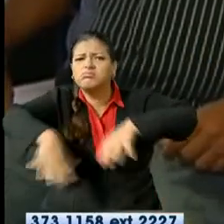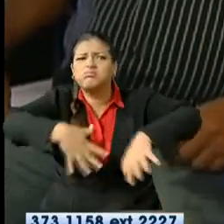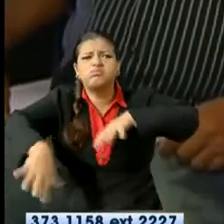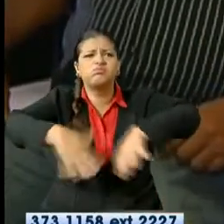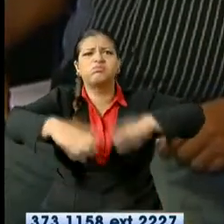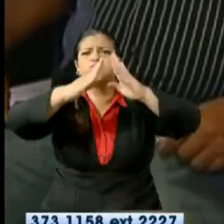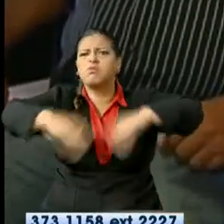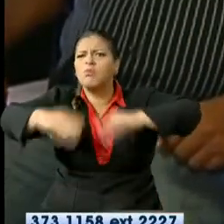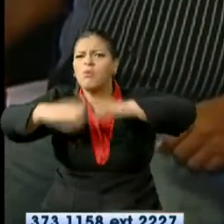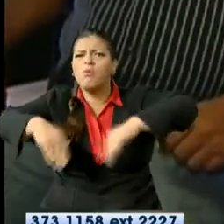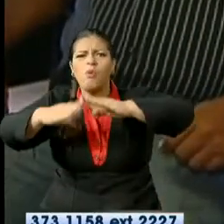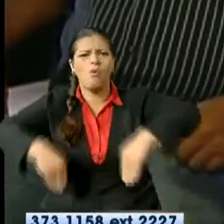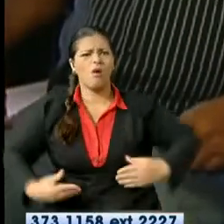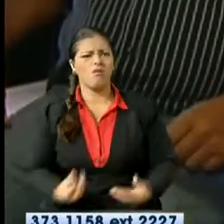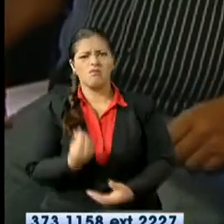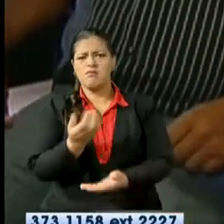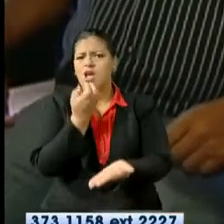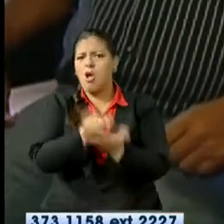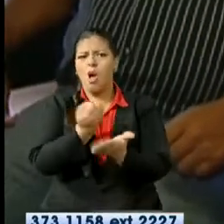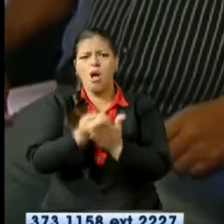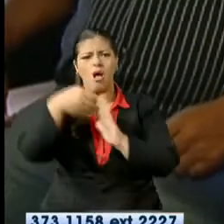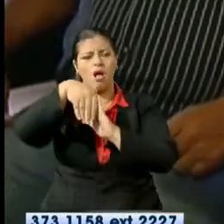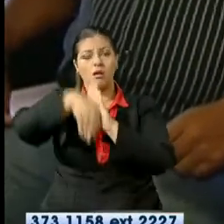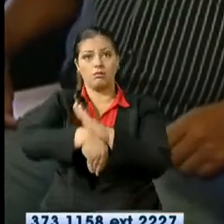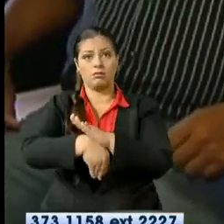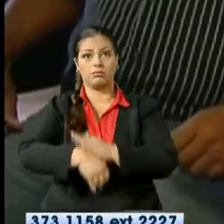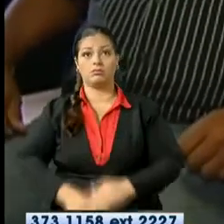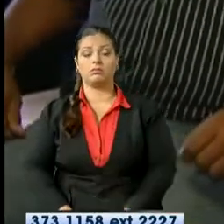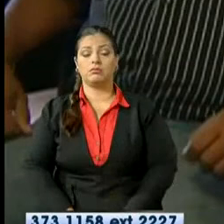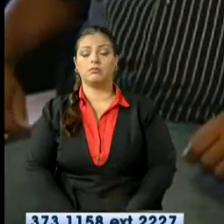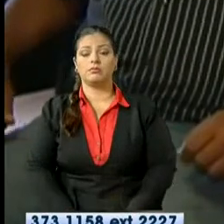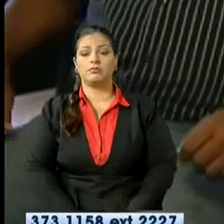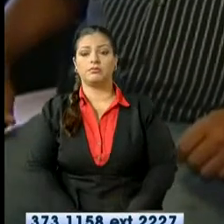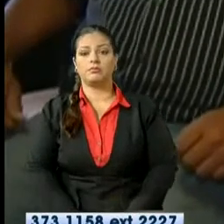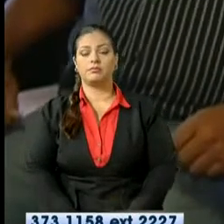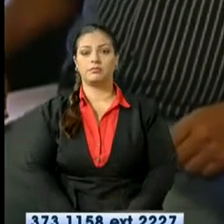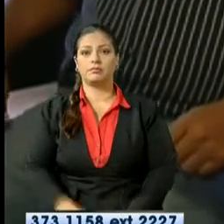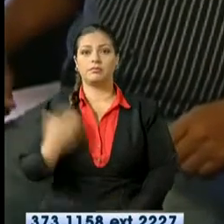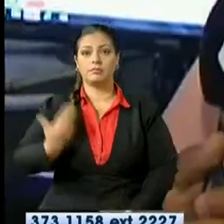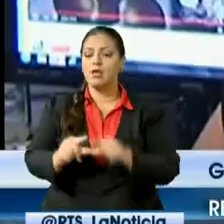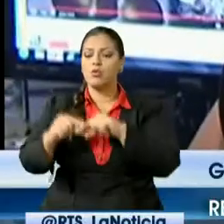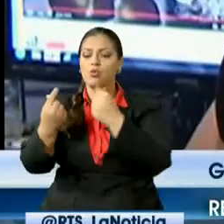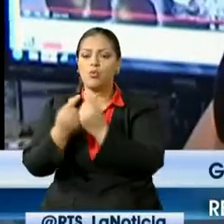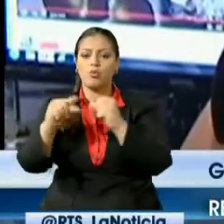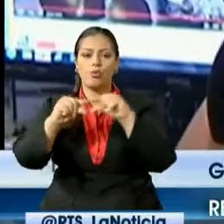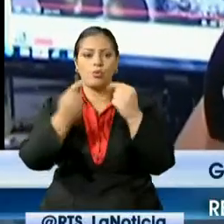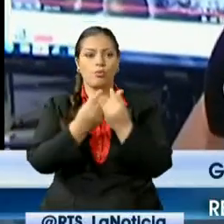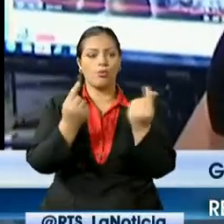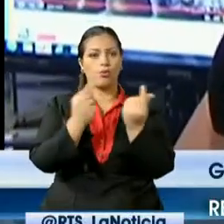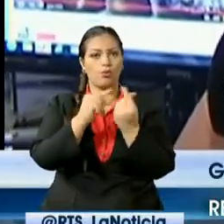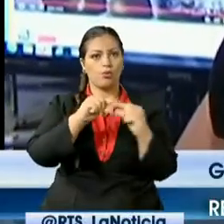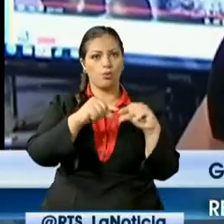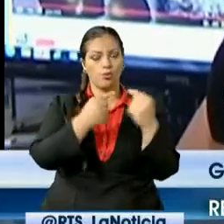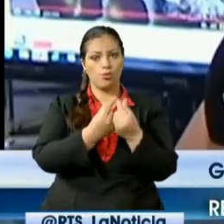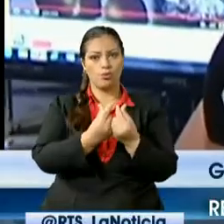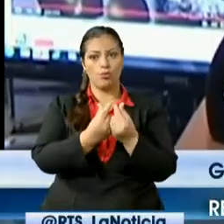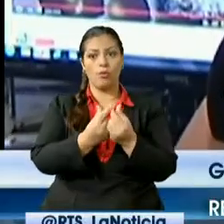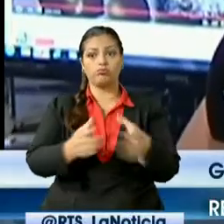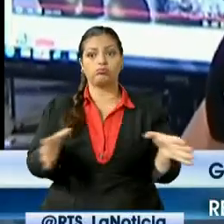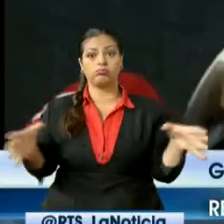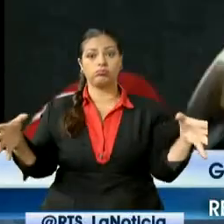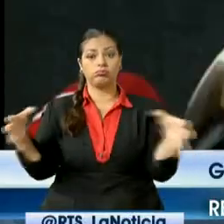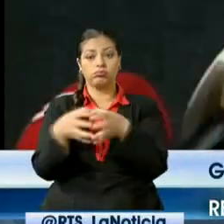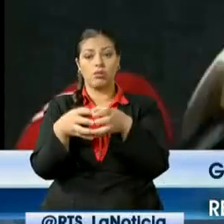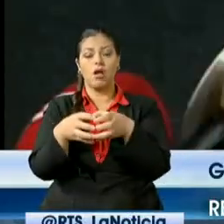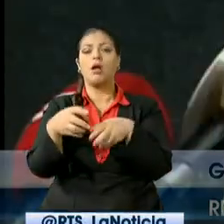sociales que iniciaron el trámite para este ejercicio democrático a inicios del 2015. Es de sugerir de que se suspenda la consulta